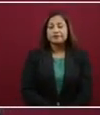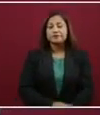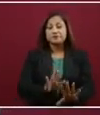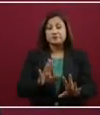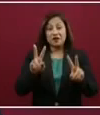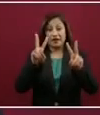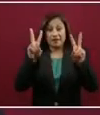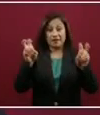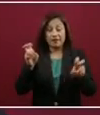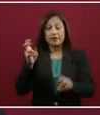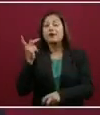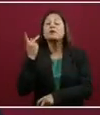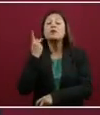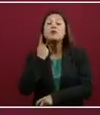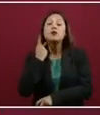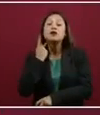político,